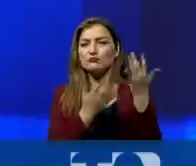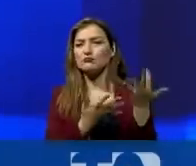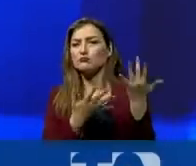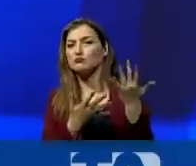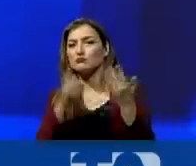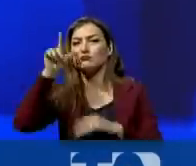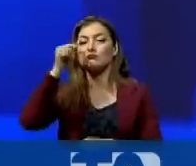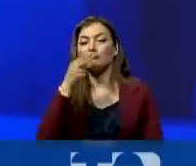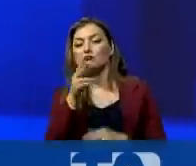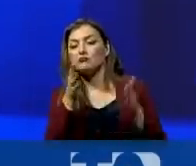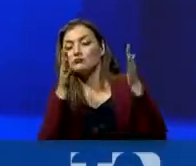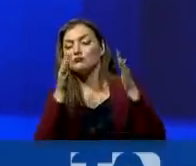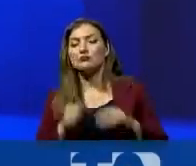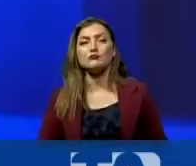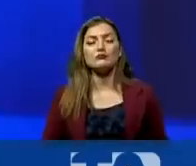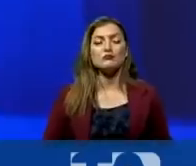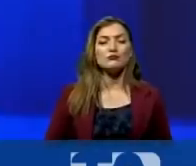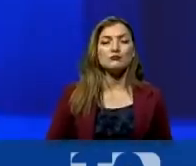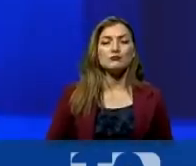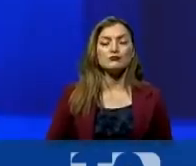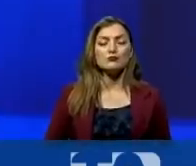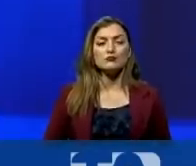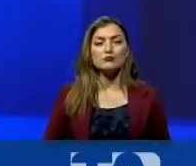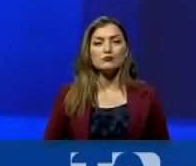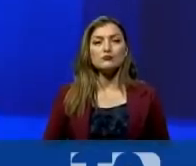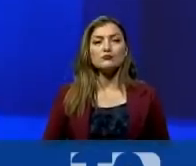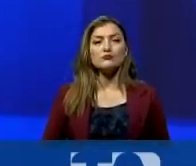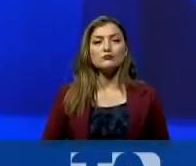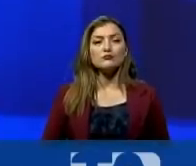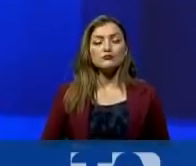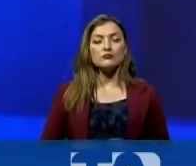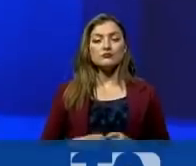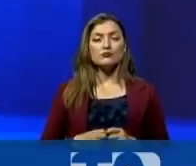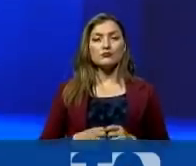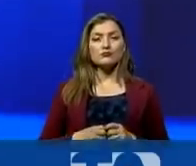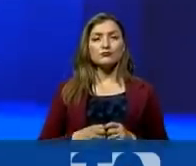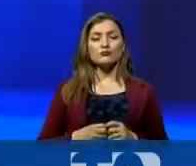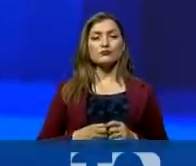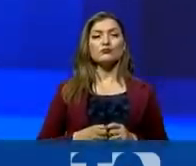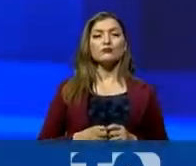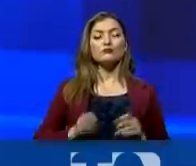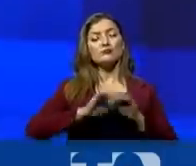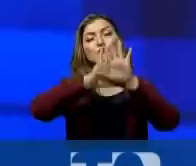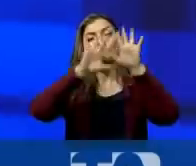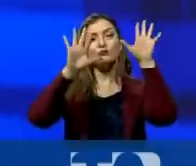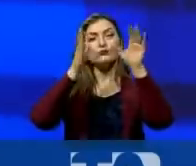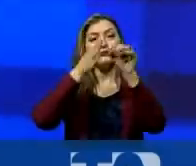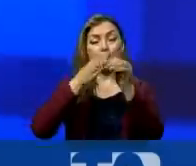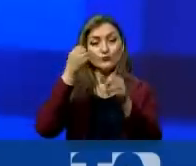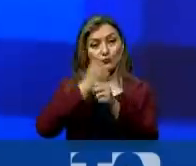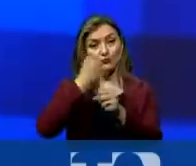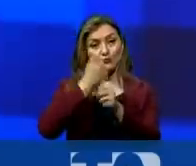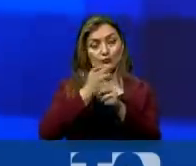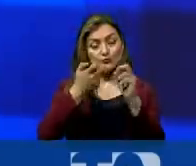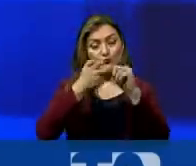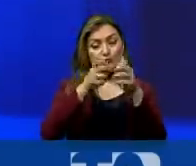también el gobierno nacional pero tenemos claro que nuestro objetivo y esperamos que el de ellos también sea trabajar en